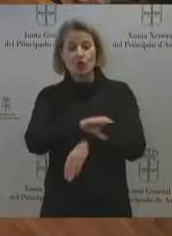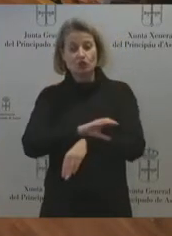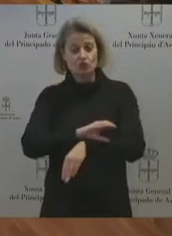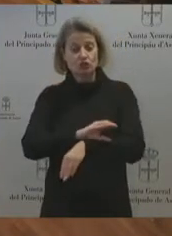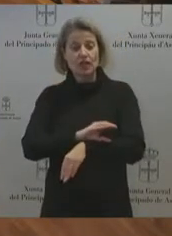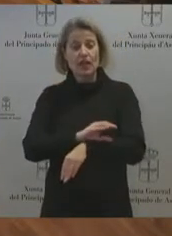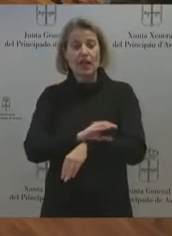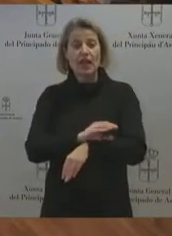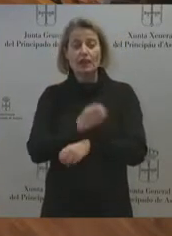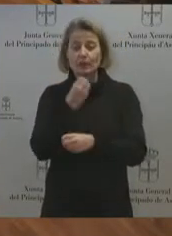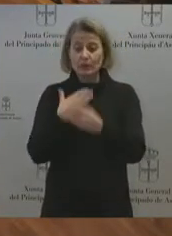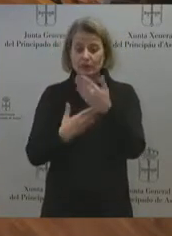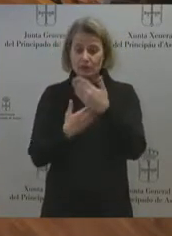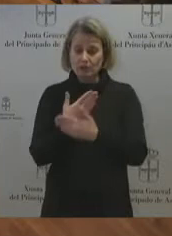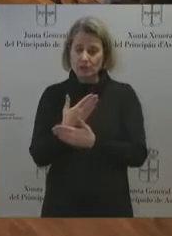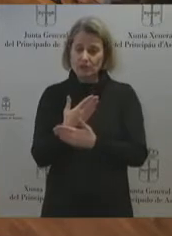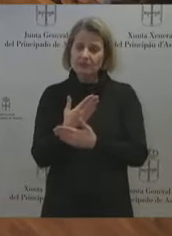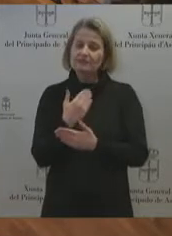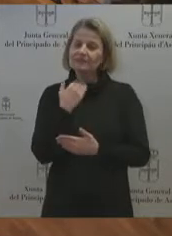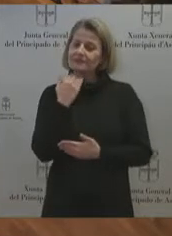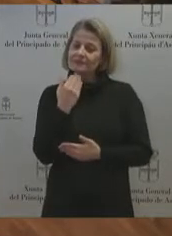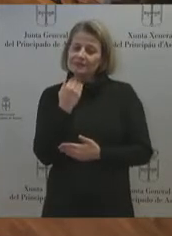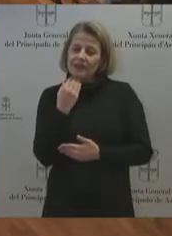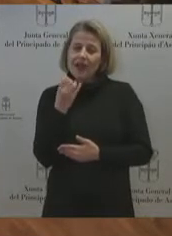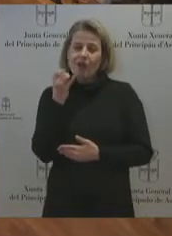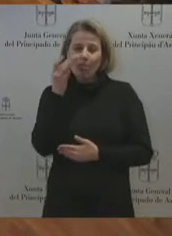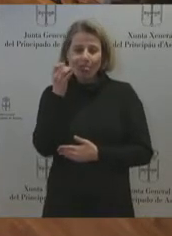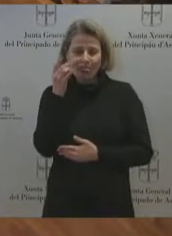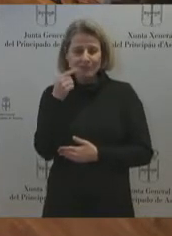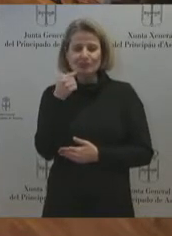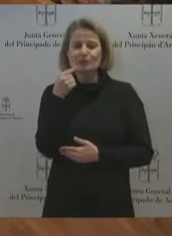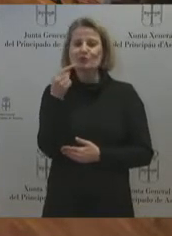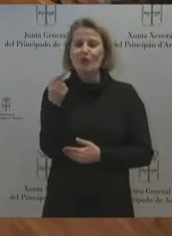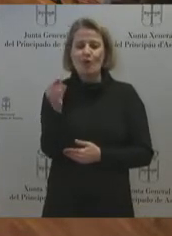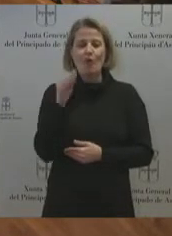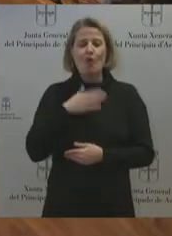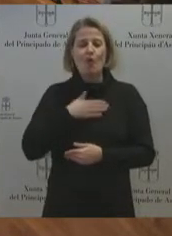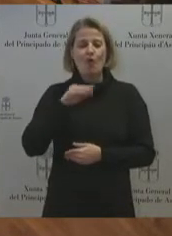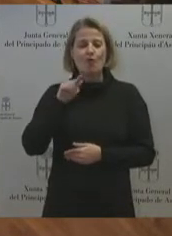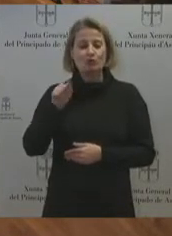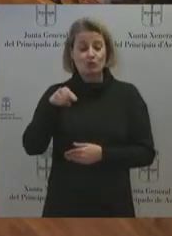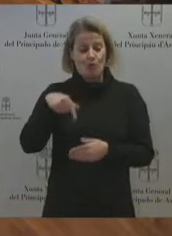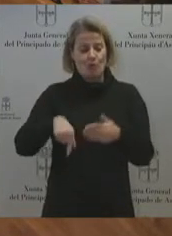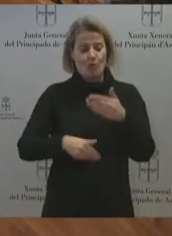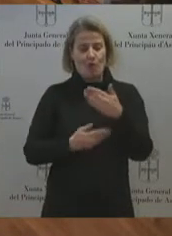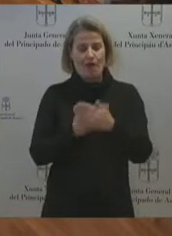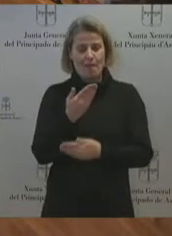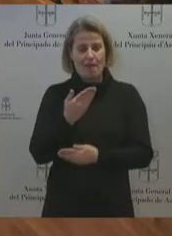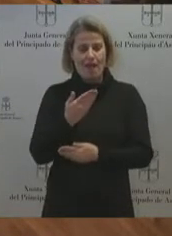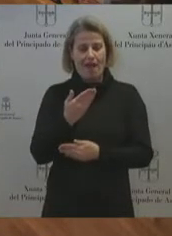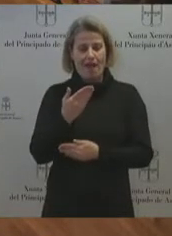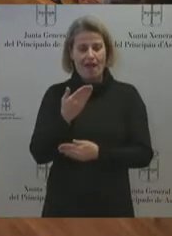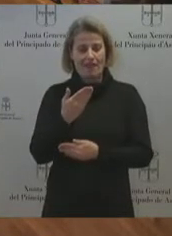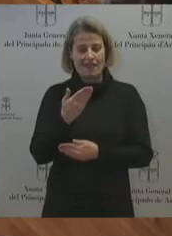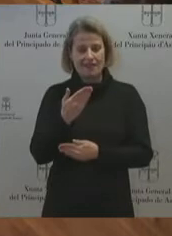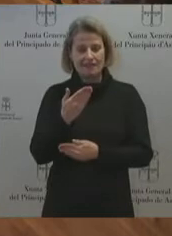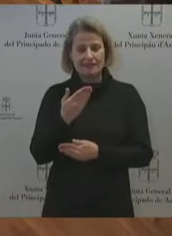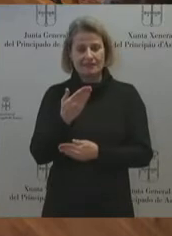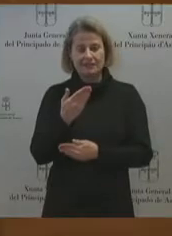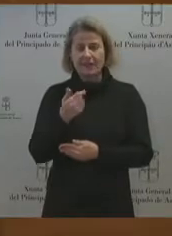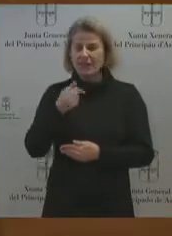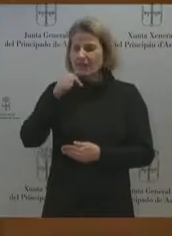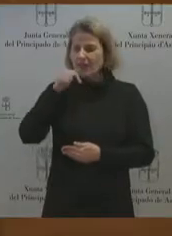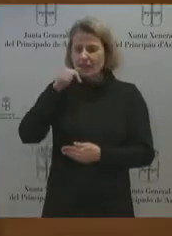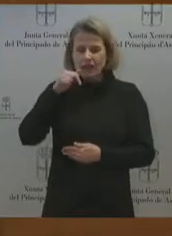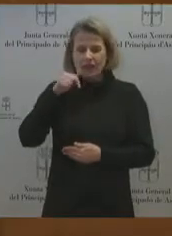del discurso que hemos escuchado esta mañana en esta Cámara. De todas las intervenciones que yo he escuchado suyas, señor consejero, también he de